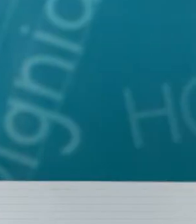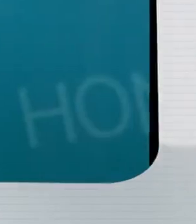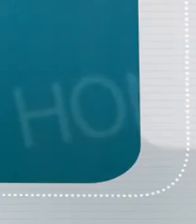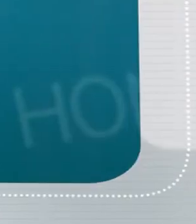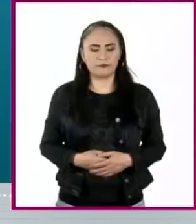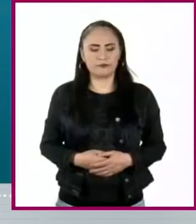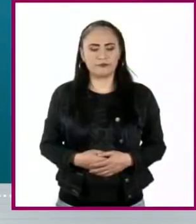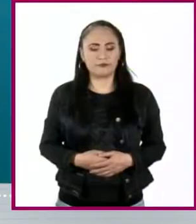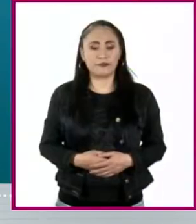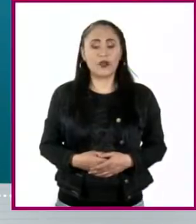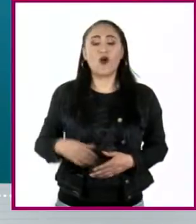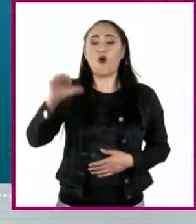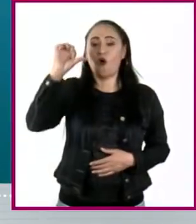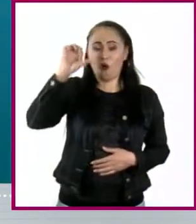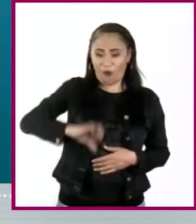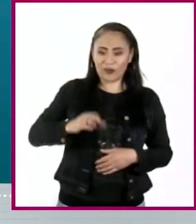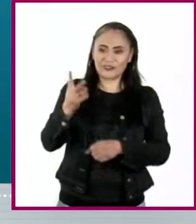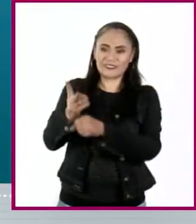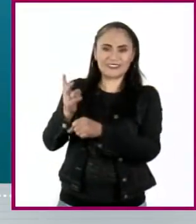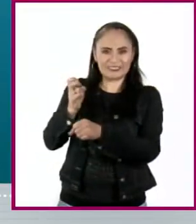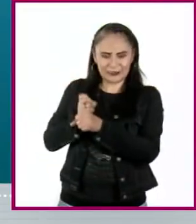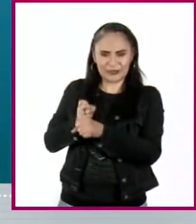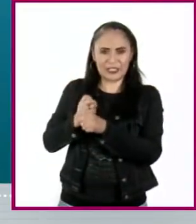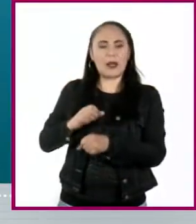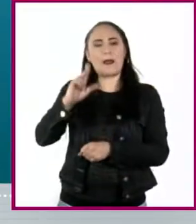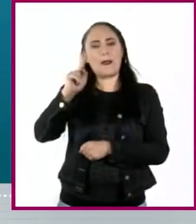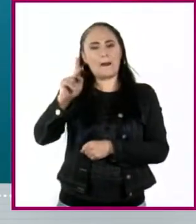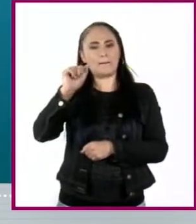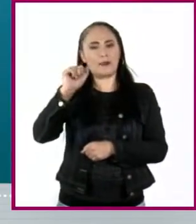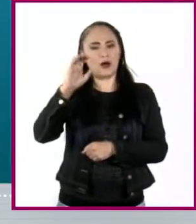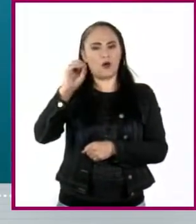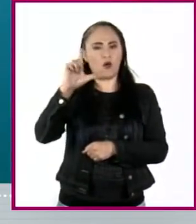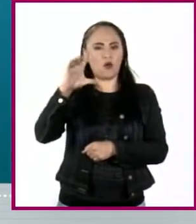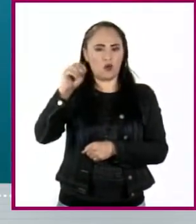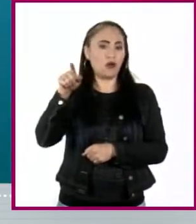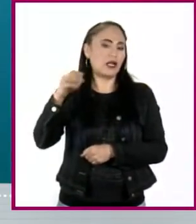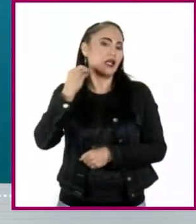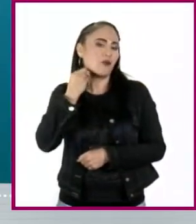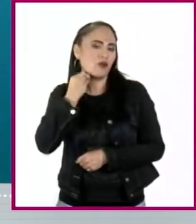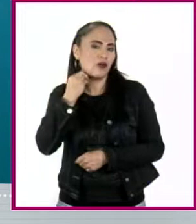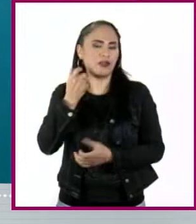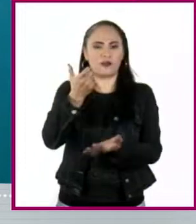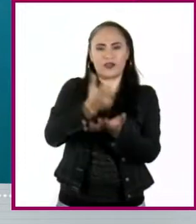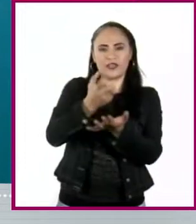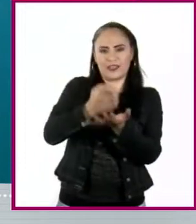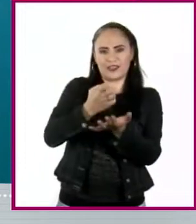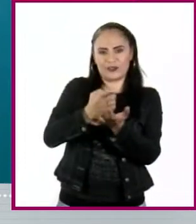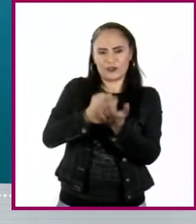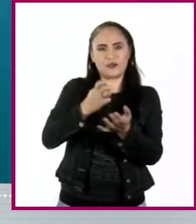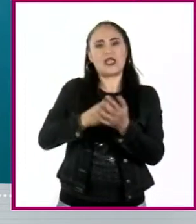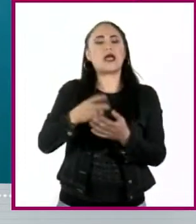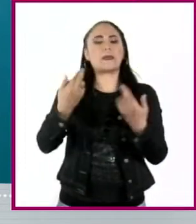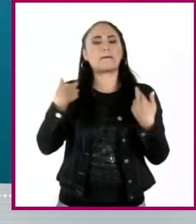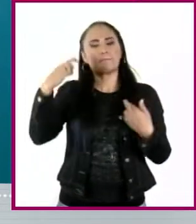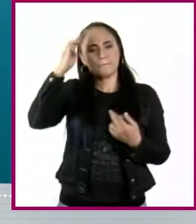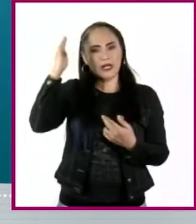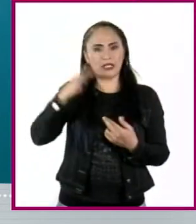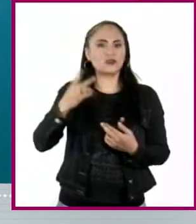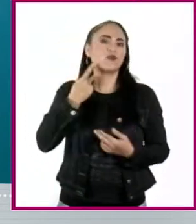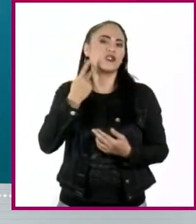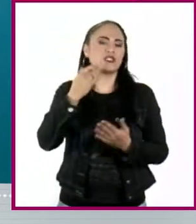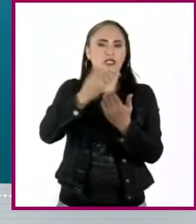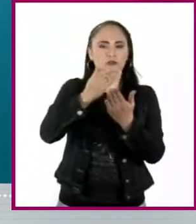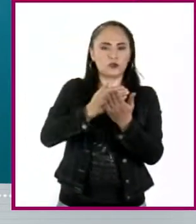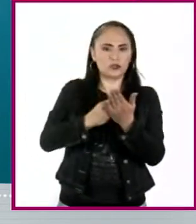El día de hoy nos acompaña Paolo César Flores Mancilla, abogado, economista y maestro en políticas públicas,